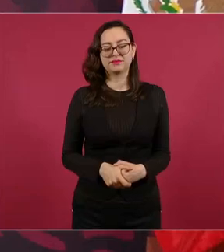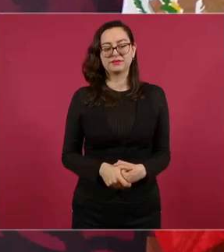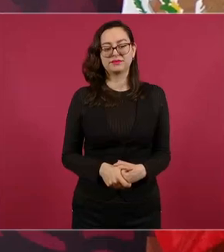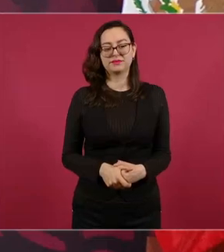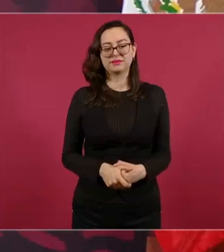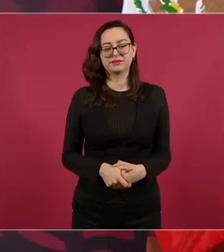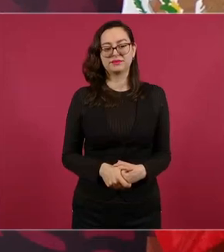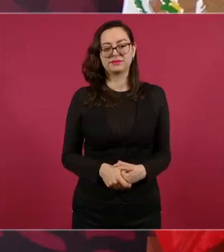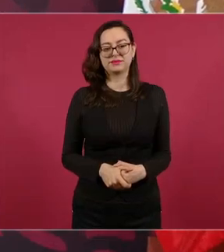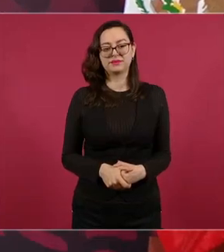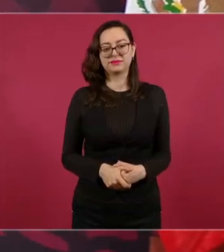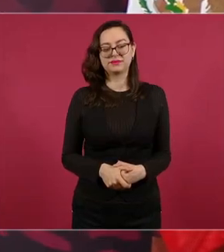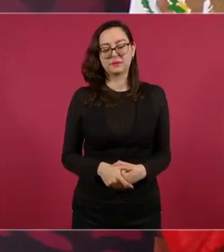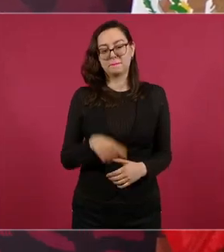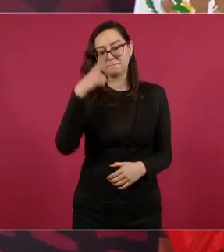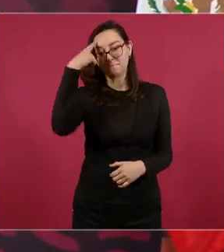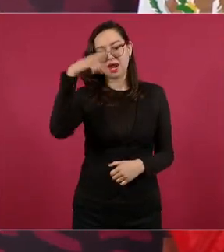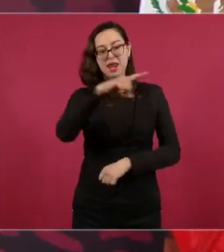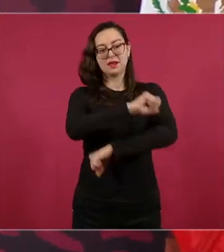para los vidrios,